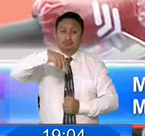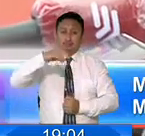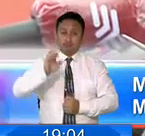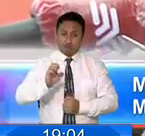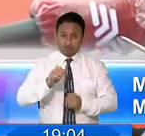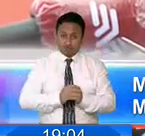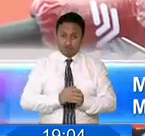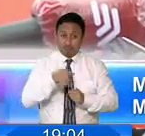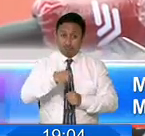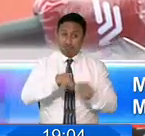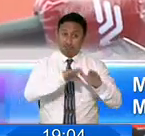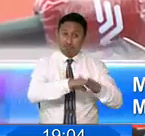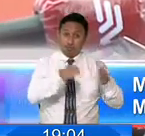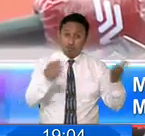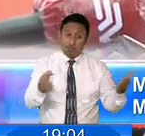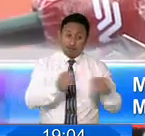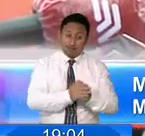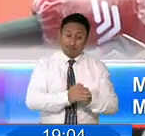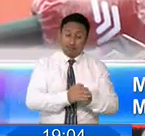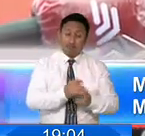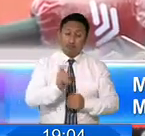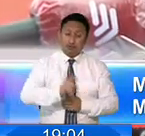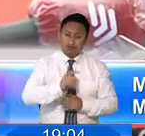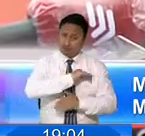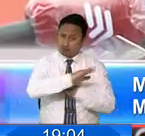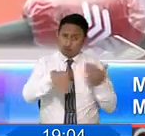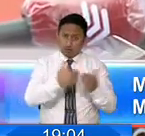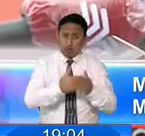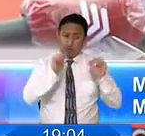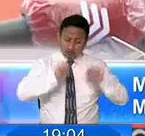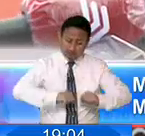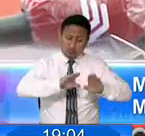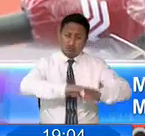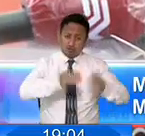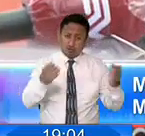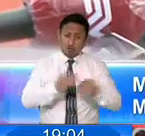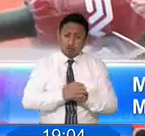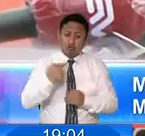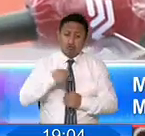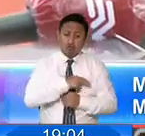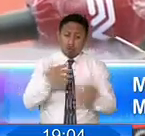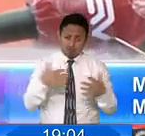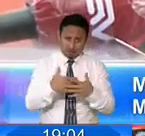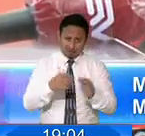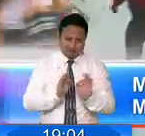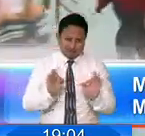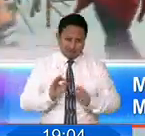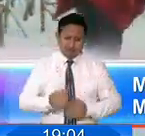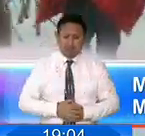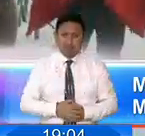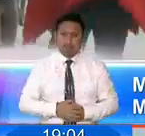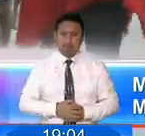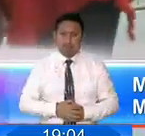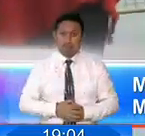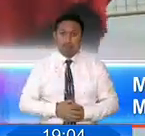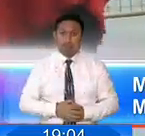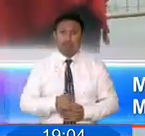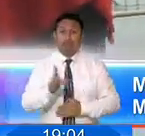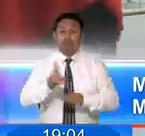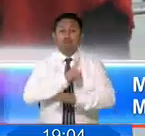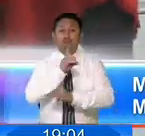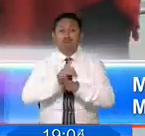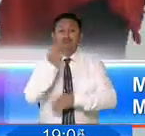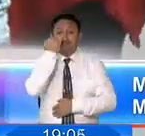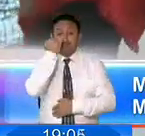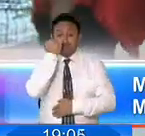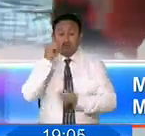las urnas. Y si es de abrir todas, que abran todas, porque nosotros no le tenemos miedo a nada. Dirigentes indígenas de diferentes organizaciones se